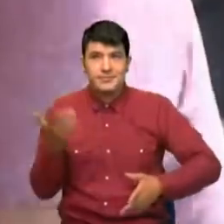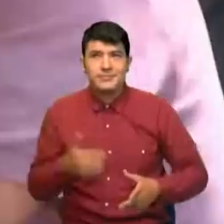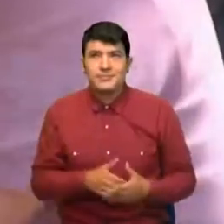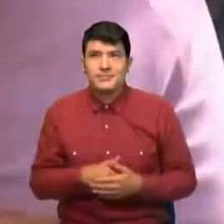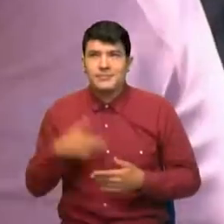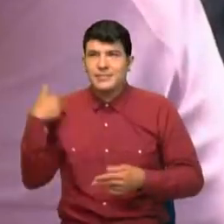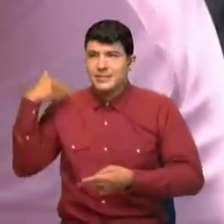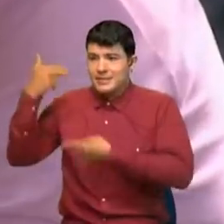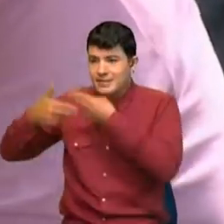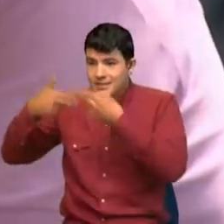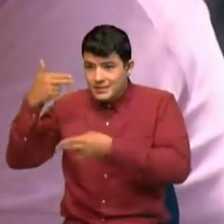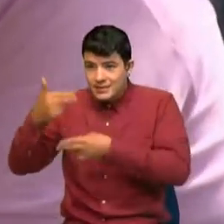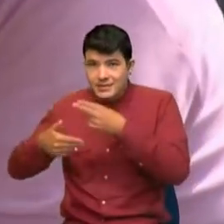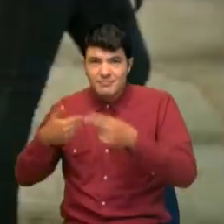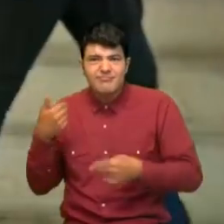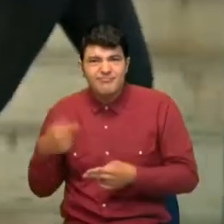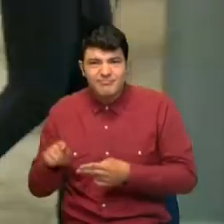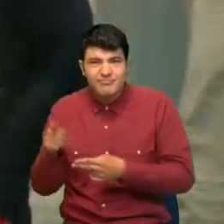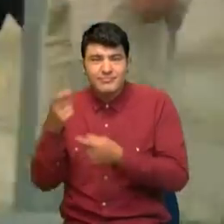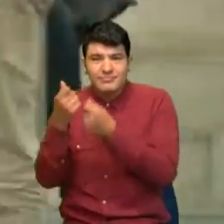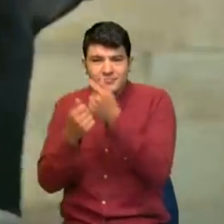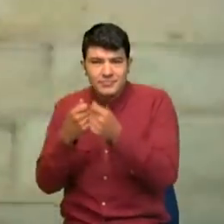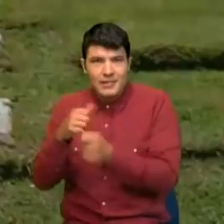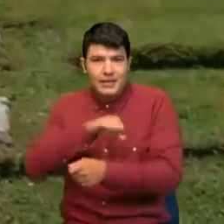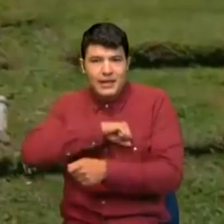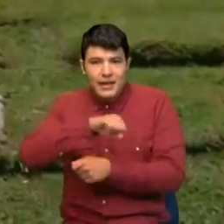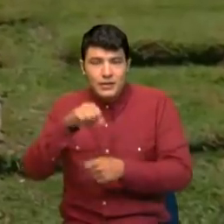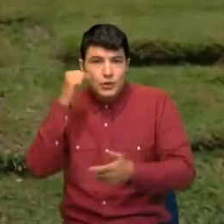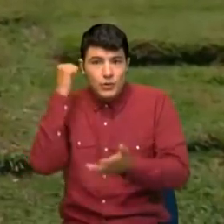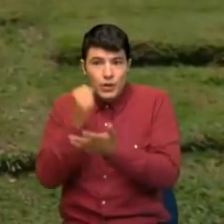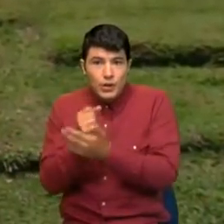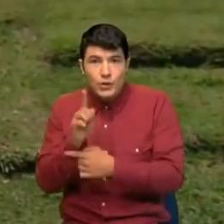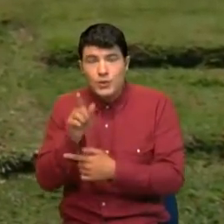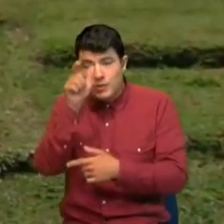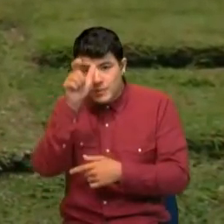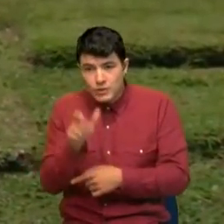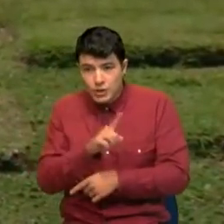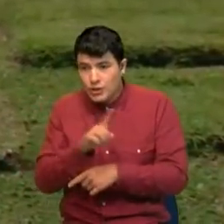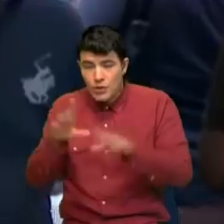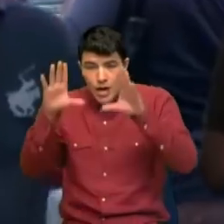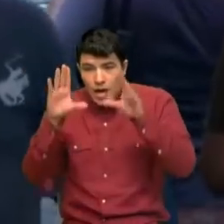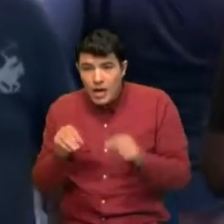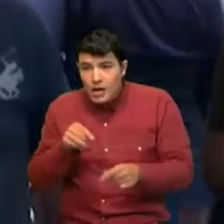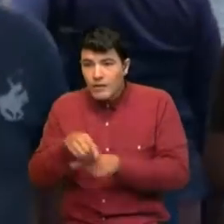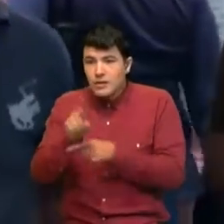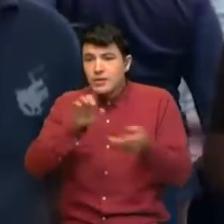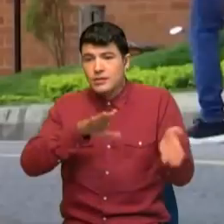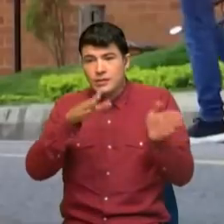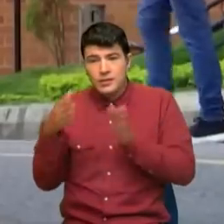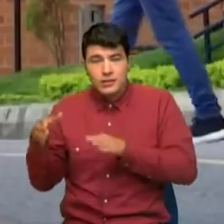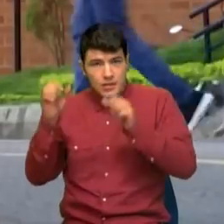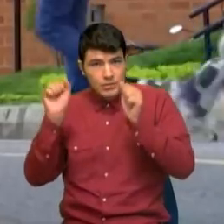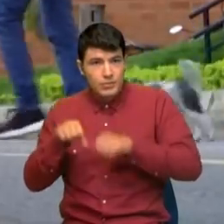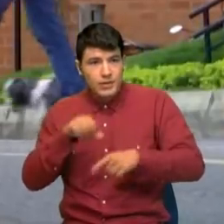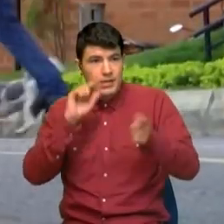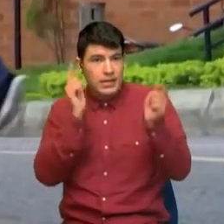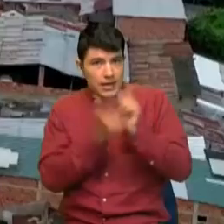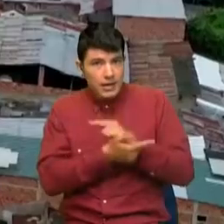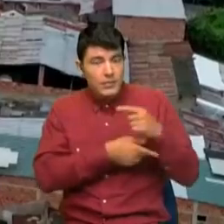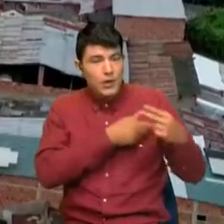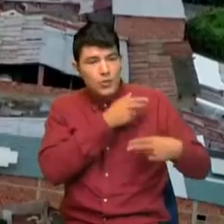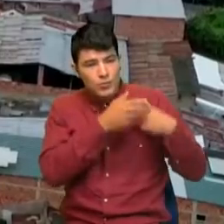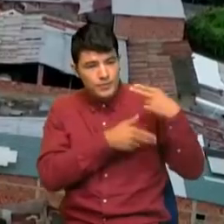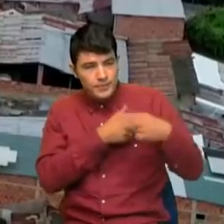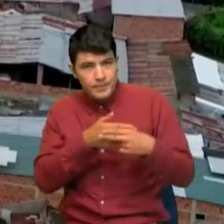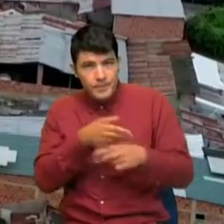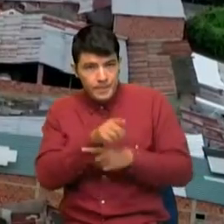La herencia son los bienes, derechos y obligaciones de una persona que no se extinguen por su muerte y que son transmisibles a sus herederos.